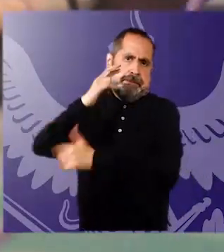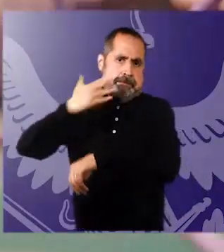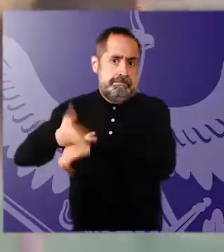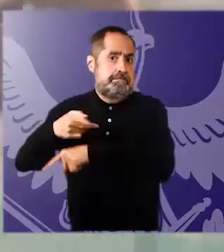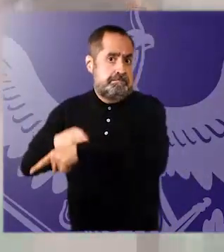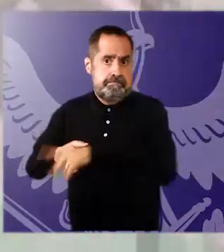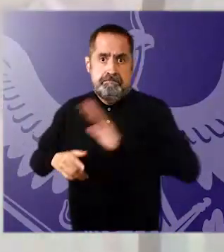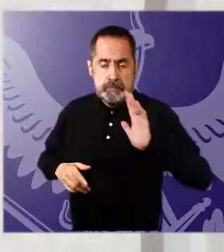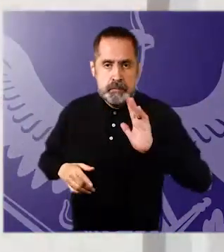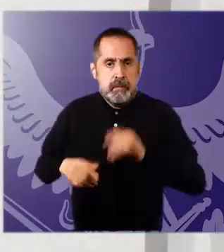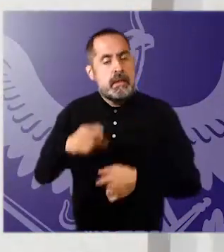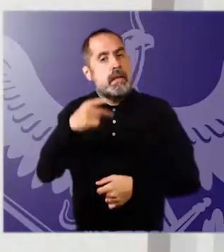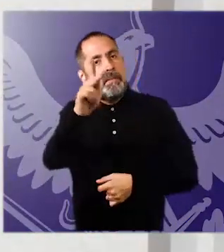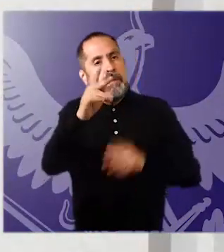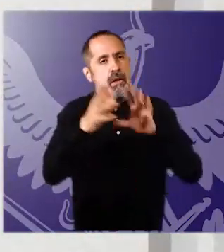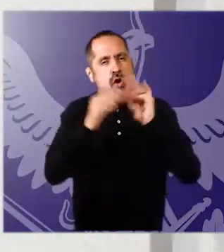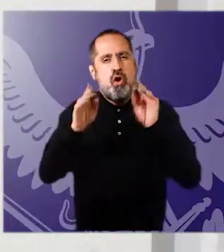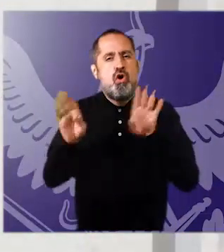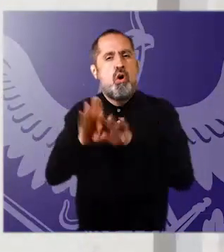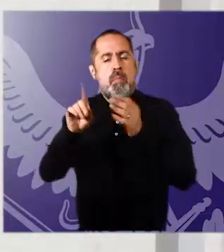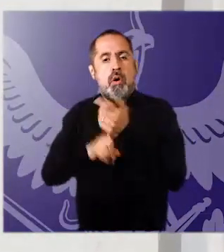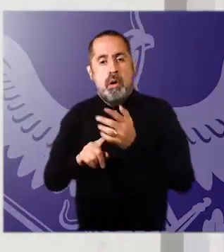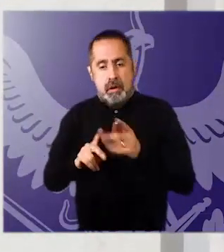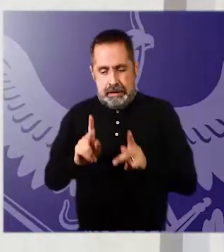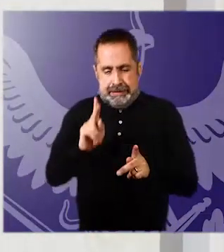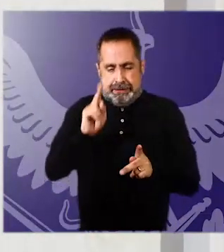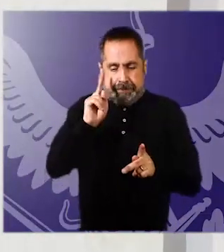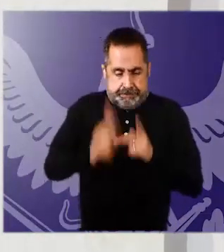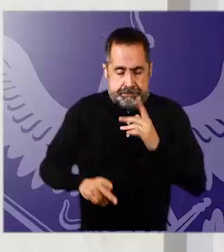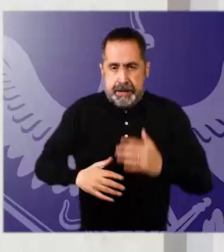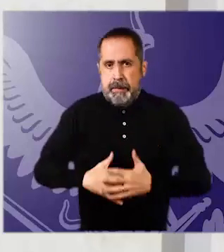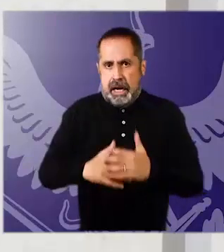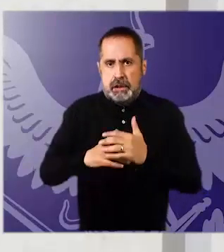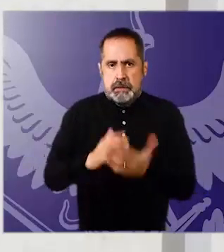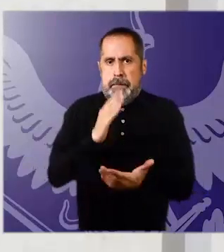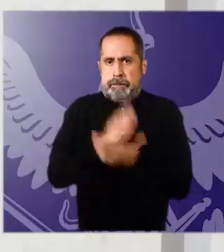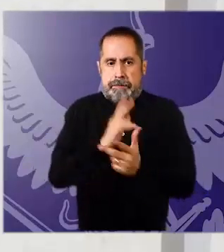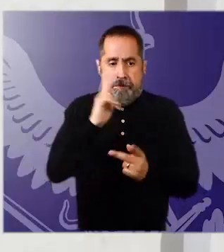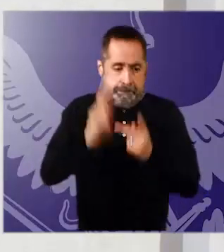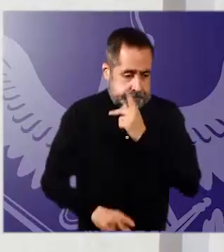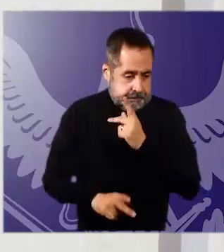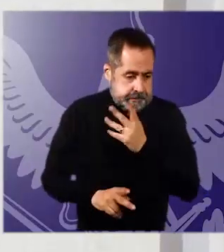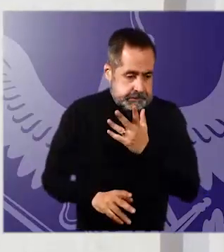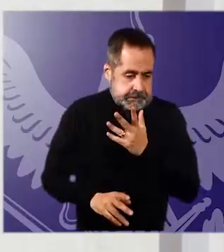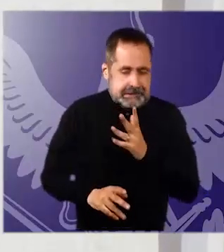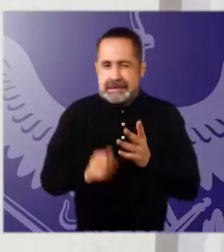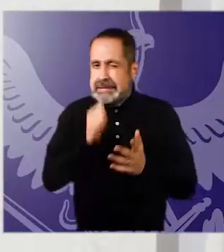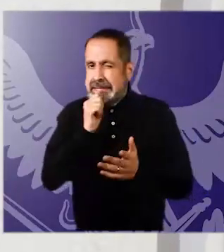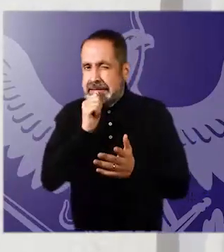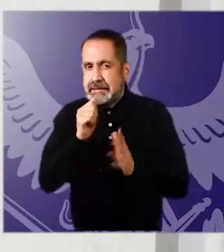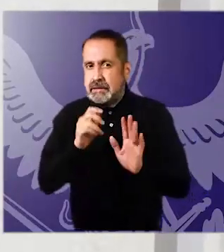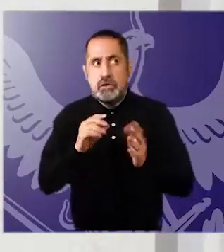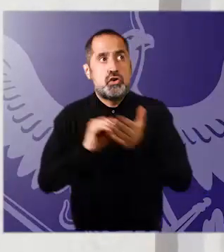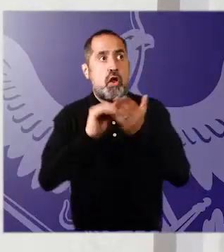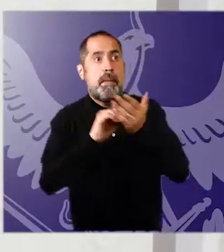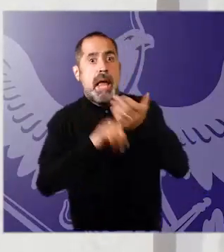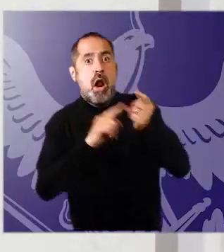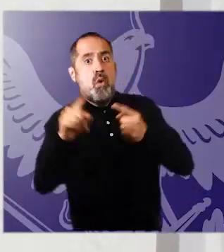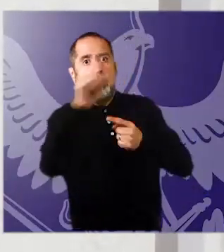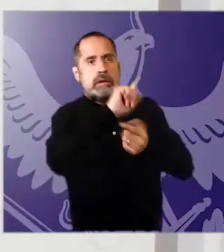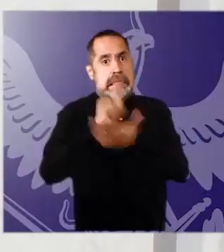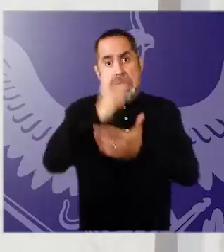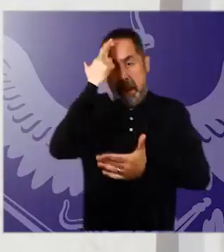sexualidad. Sin embargo, lo que llamamos la ILE, la interrupción legal del embarazo, todavía es considerado como